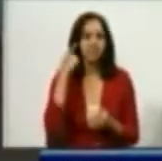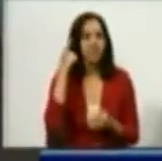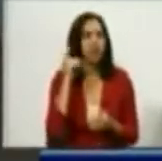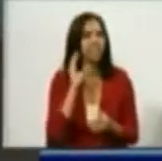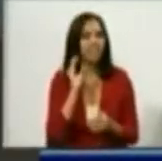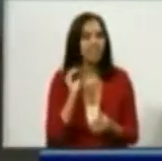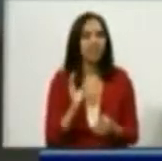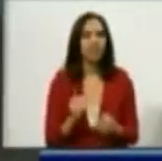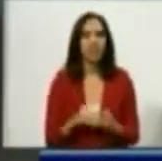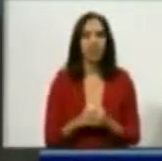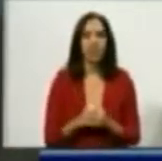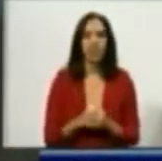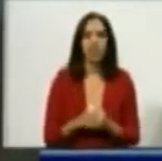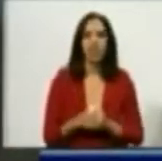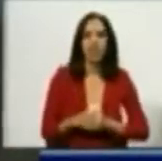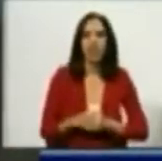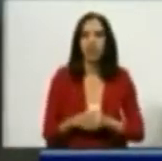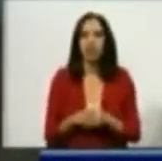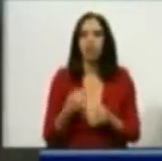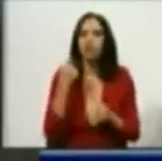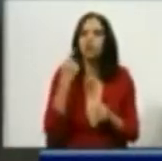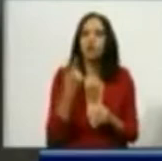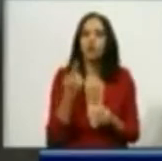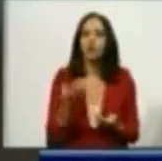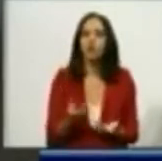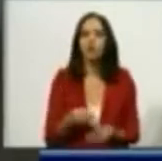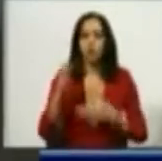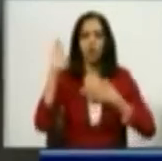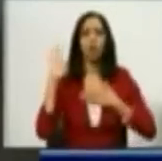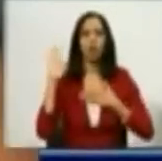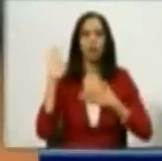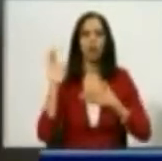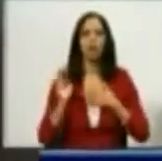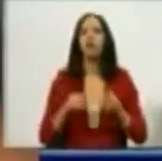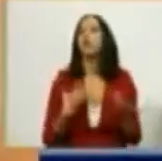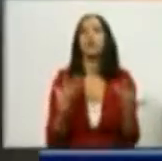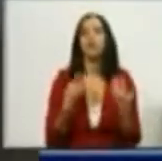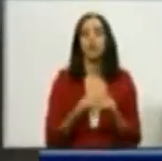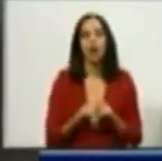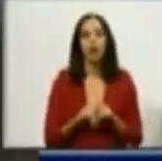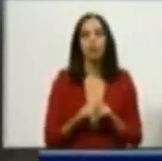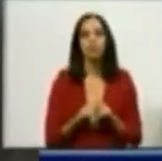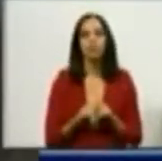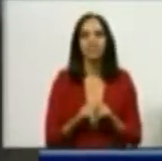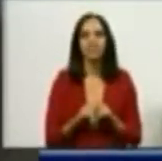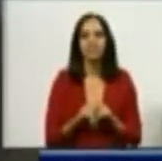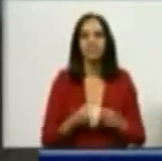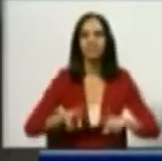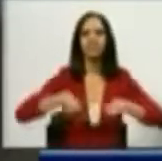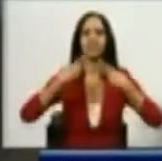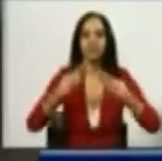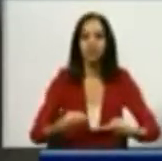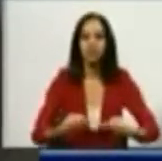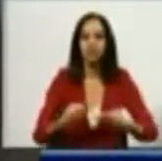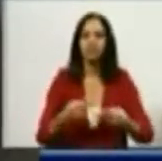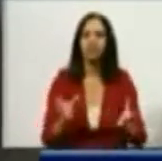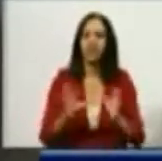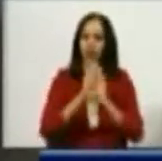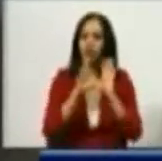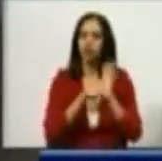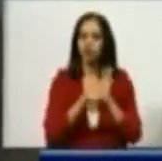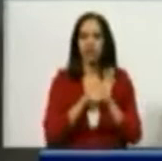que es la mejor solución juramentar una junta de restablecimiento del hilo